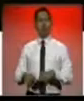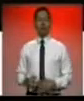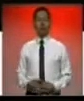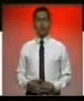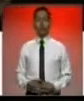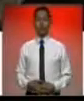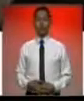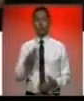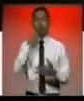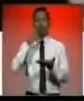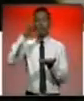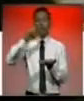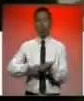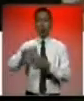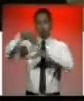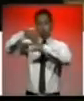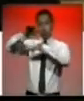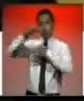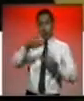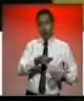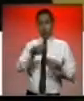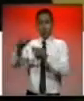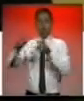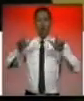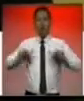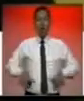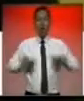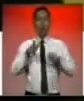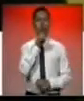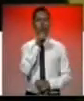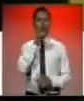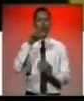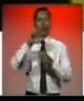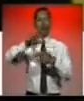La carta oficial fue entregada al presidente electo Moreno por el embajador de China, Wang Yulin.